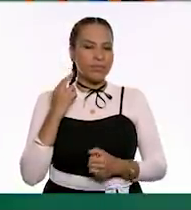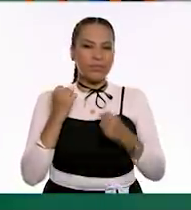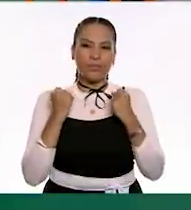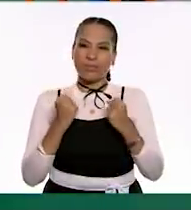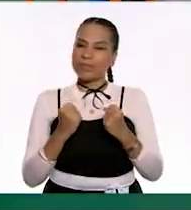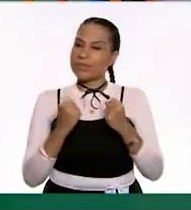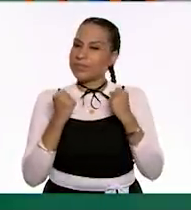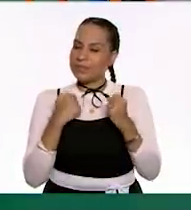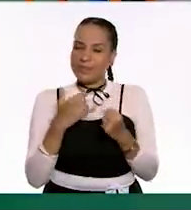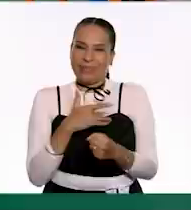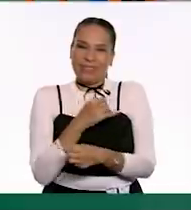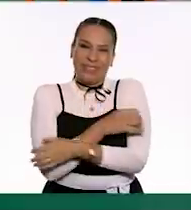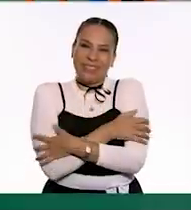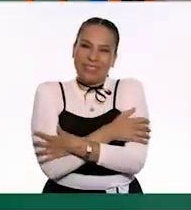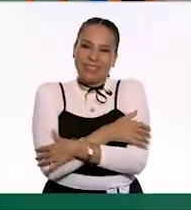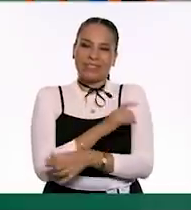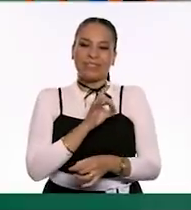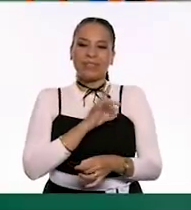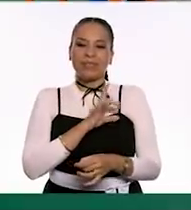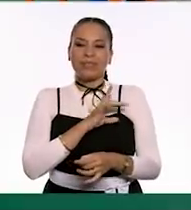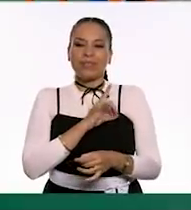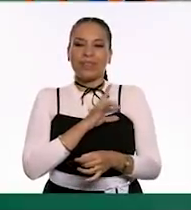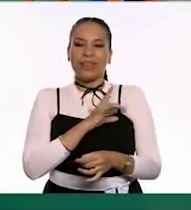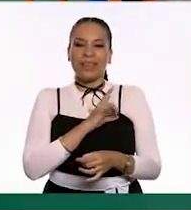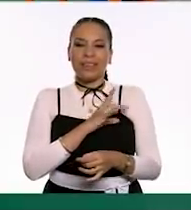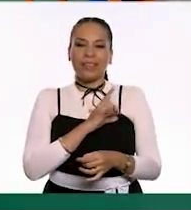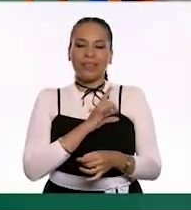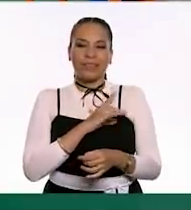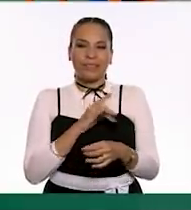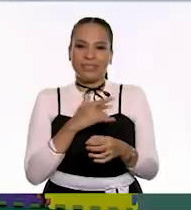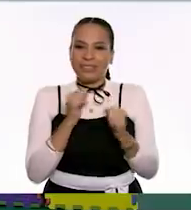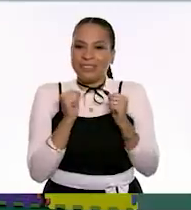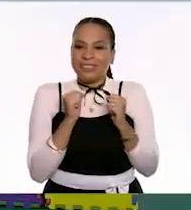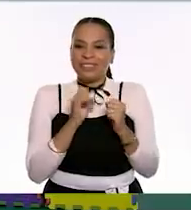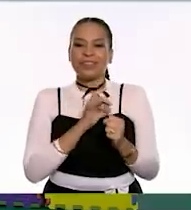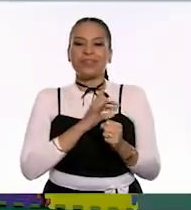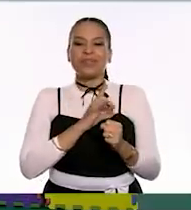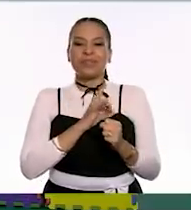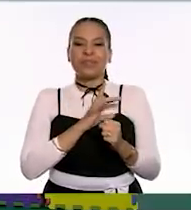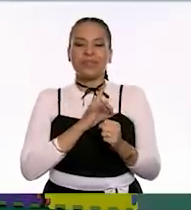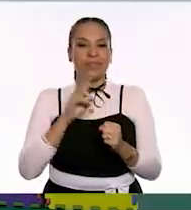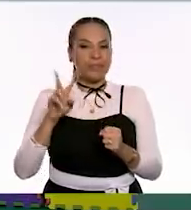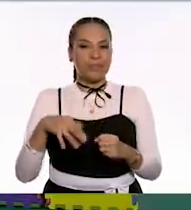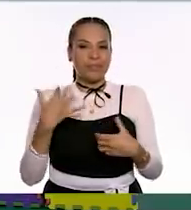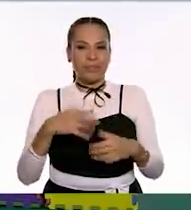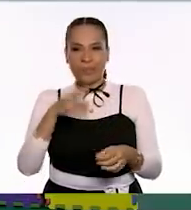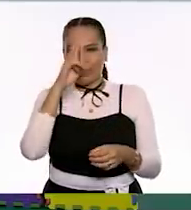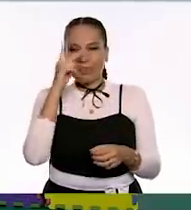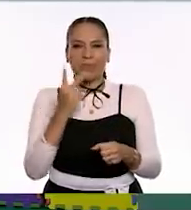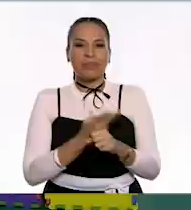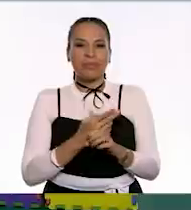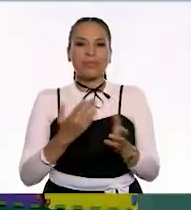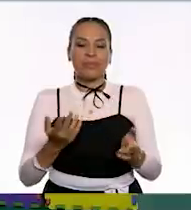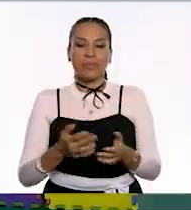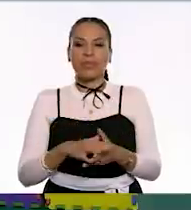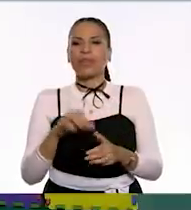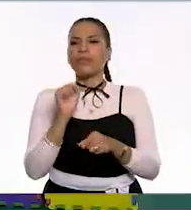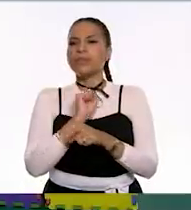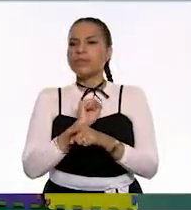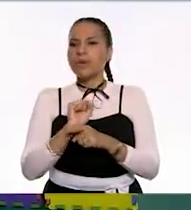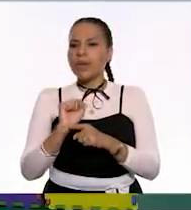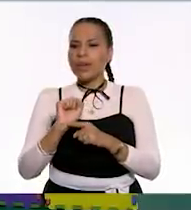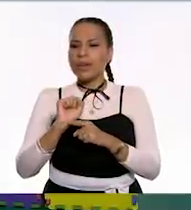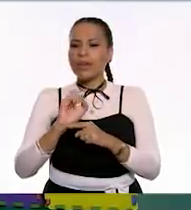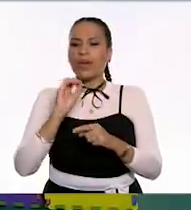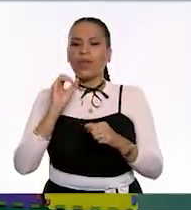Ay, ese hasta me da miedo. Sí, ¿verdad? Hasta nos encogemos así del miedo, así de, uy, ¿qué estará pasando? ¿Será suave o